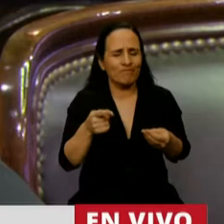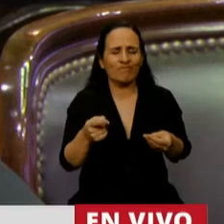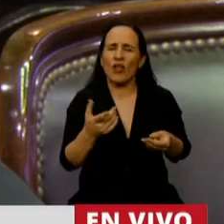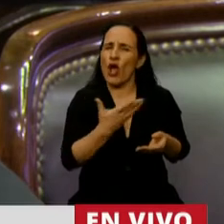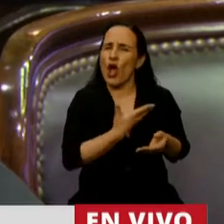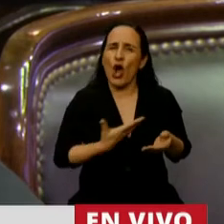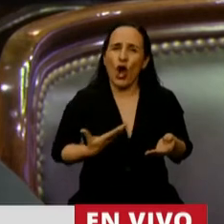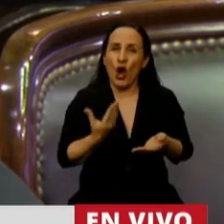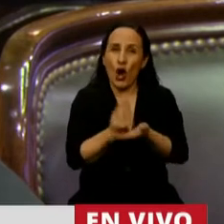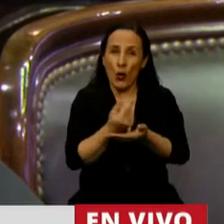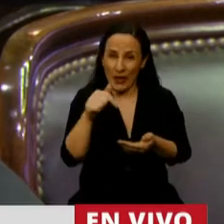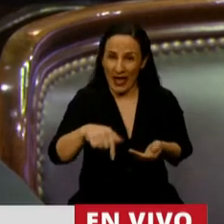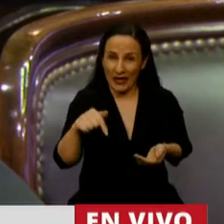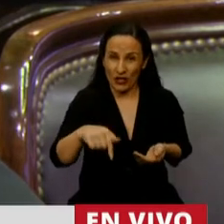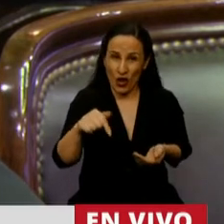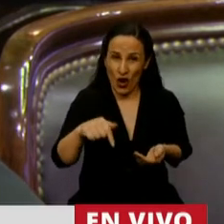actual gobierno,